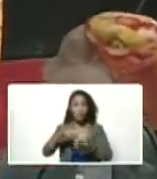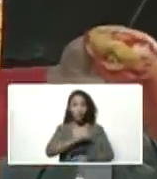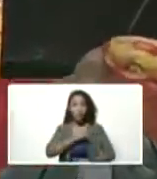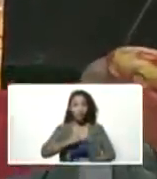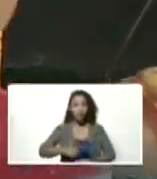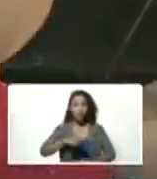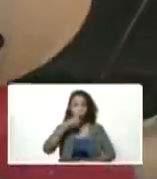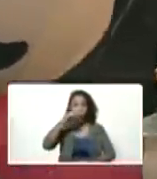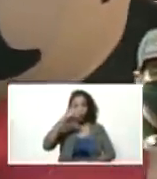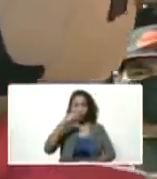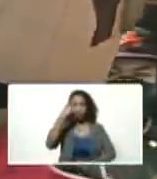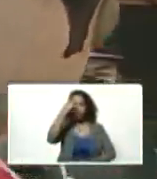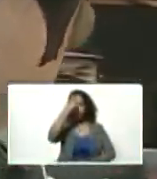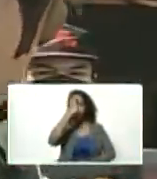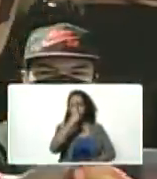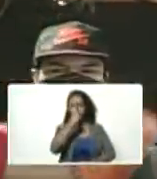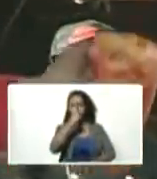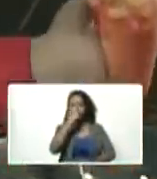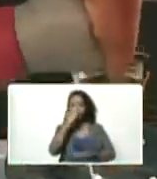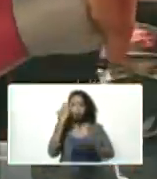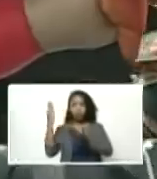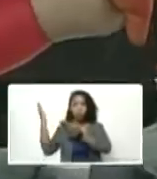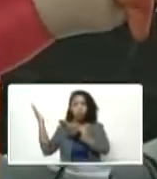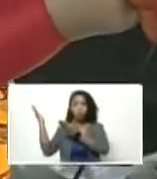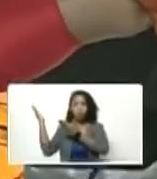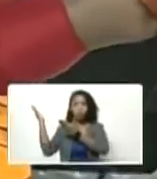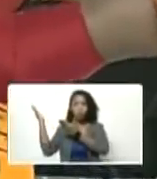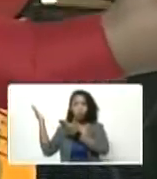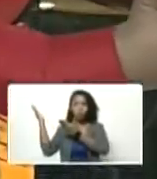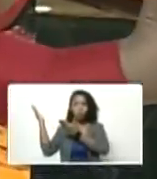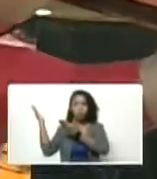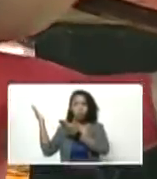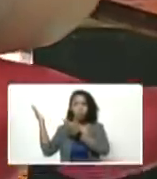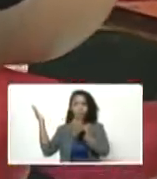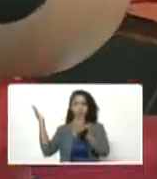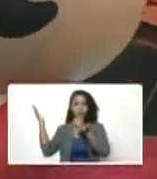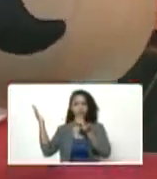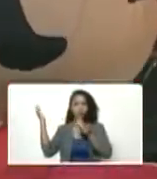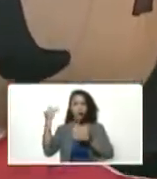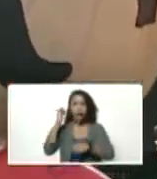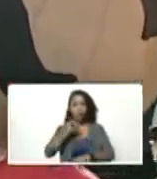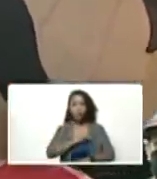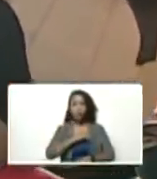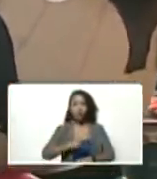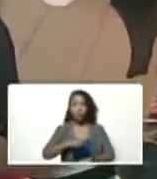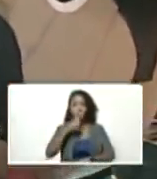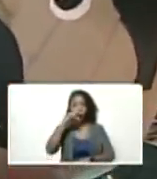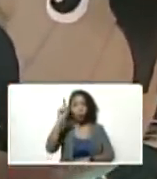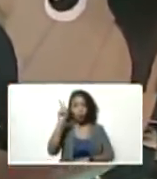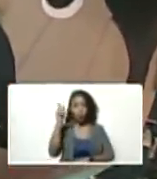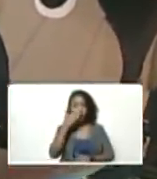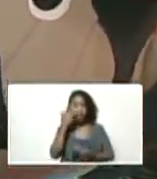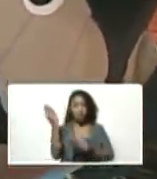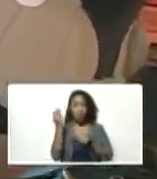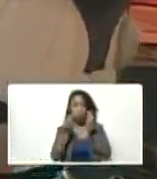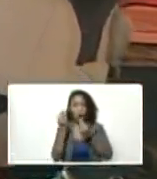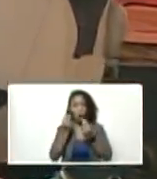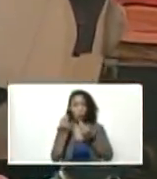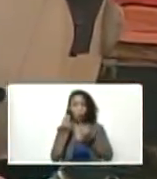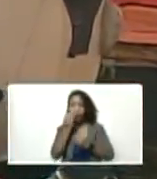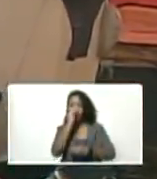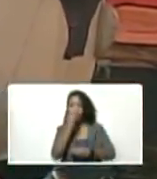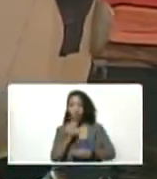puso serio Super Bigote, chica. Ah, tiene Super Bigote ahí. ¿Ustedes han visto el personaje Super Bigote? El